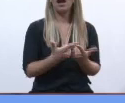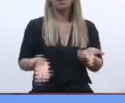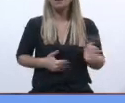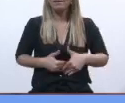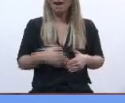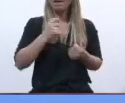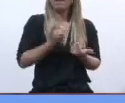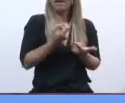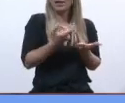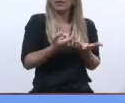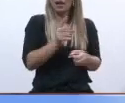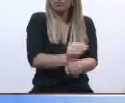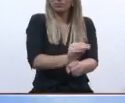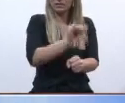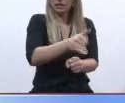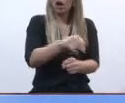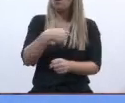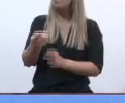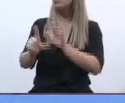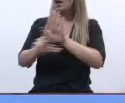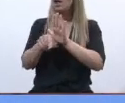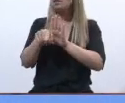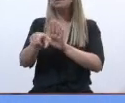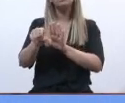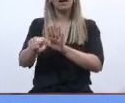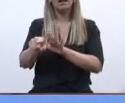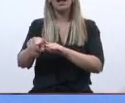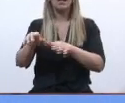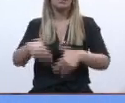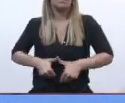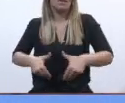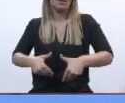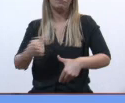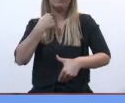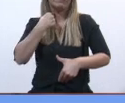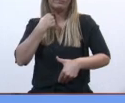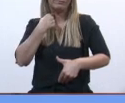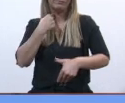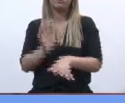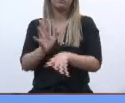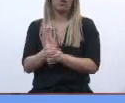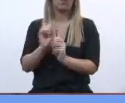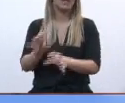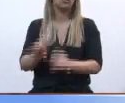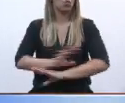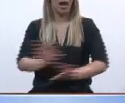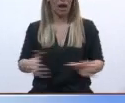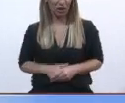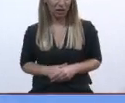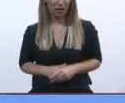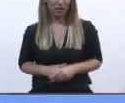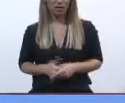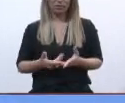ley forma en fila los niños no deseados, el basurero. No tiene otra opción